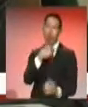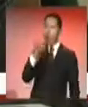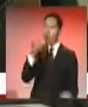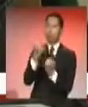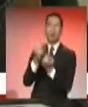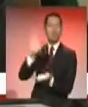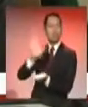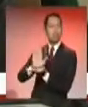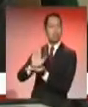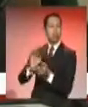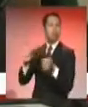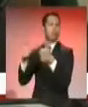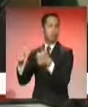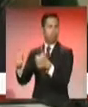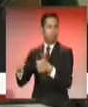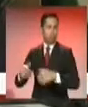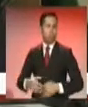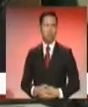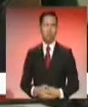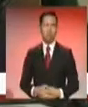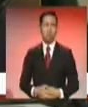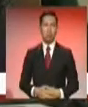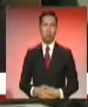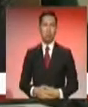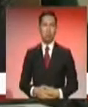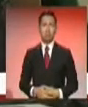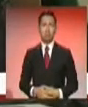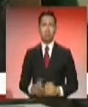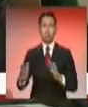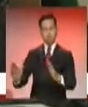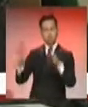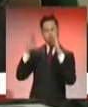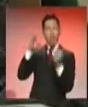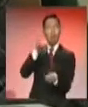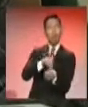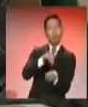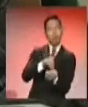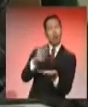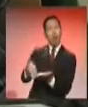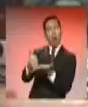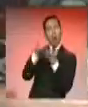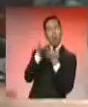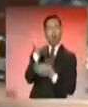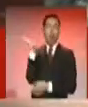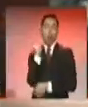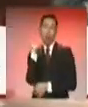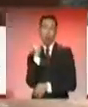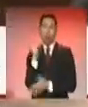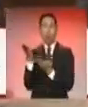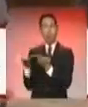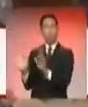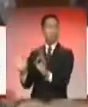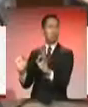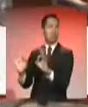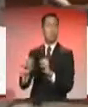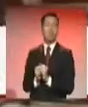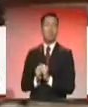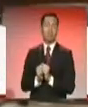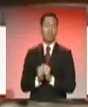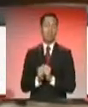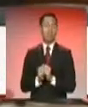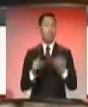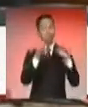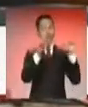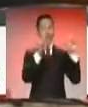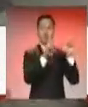en mejores condiciones para la atención médica, sobre todo de los jubilados. Empleadores y trabajadores